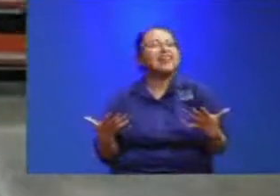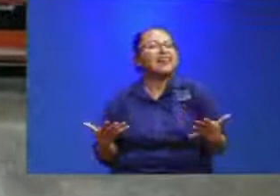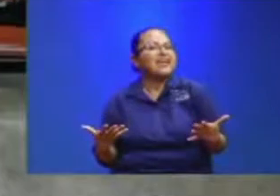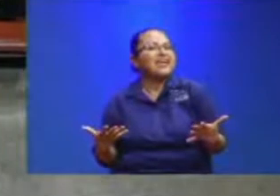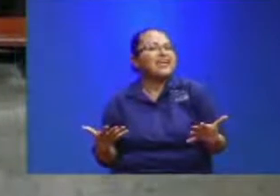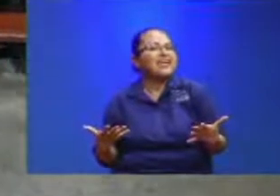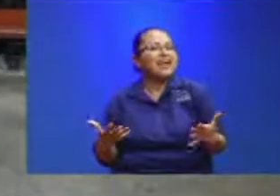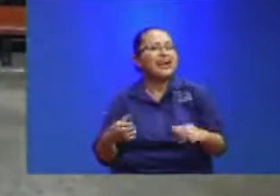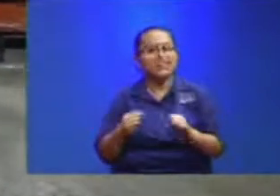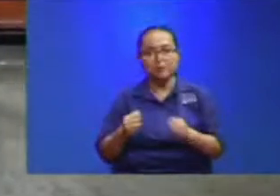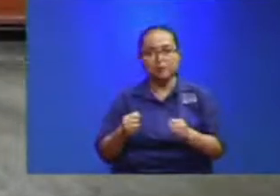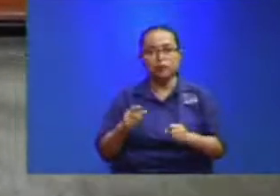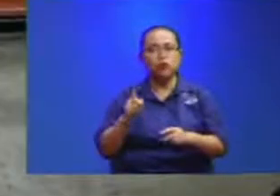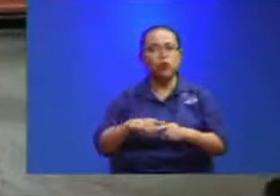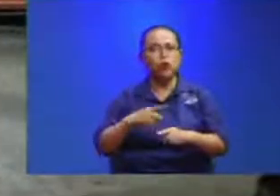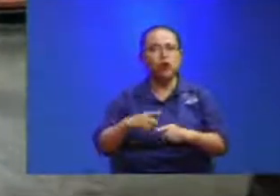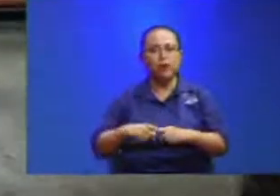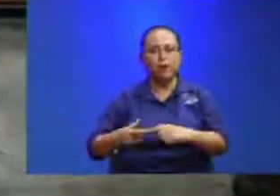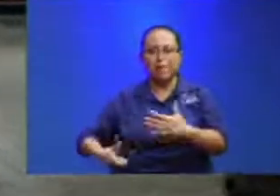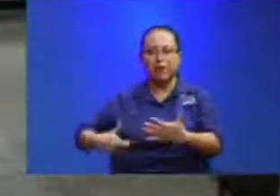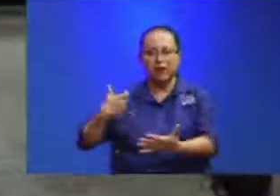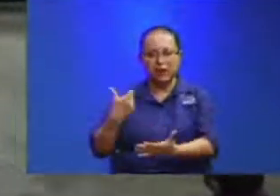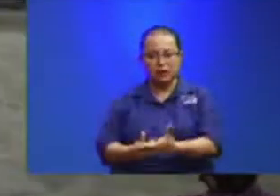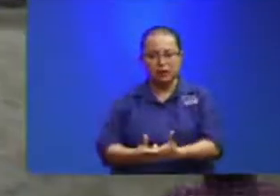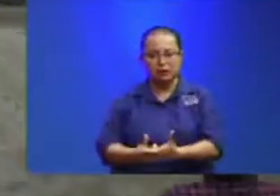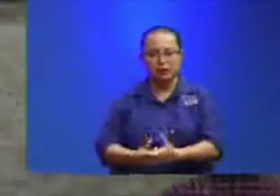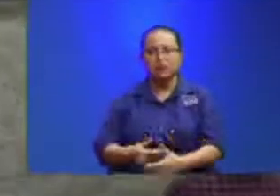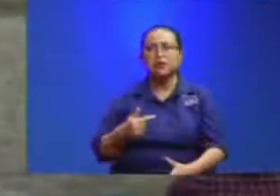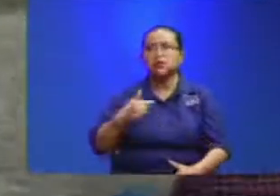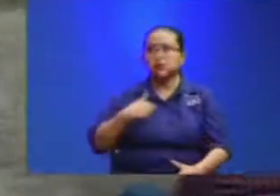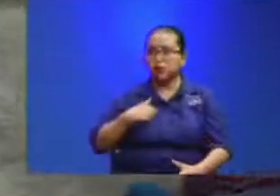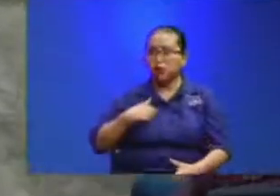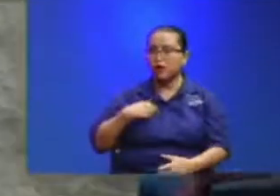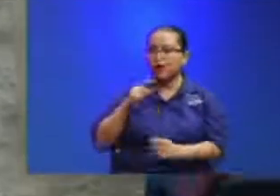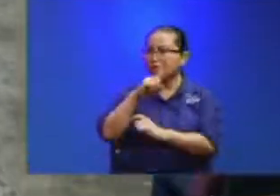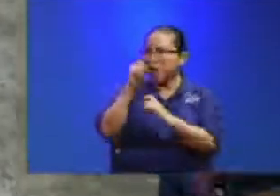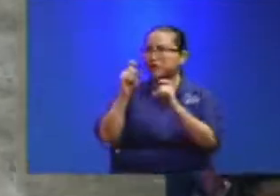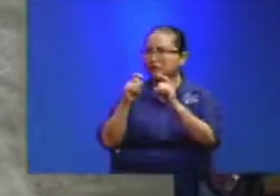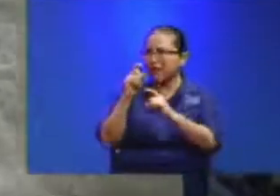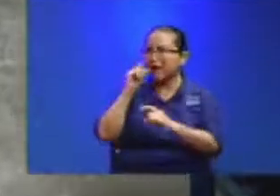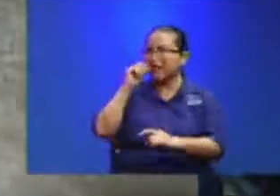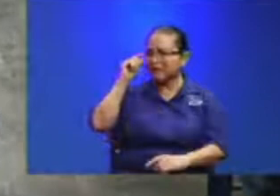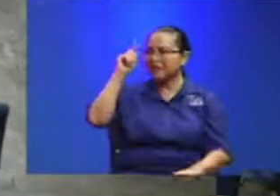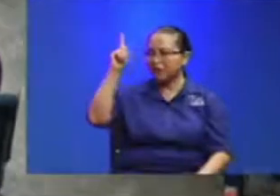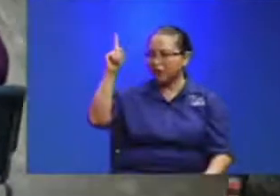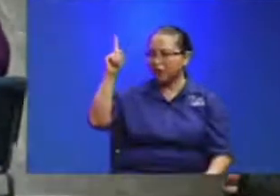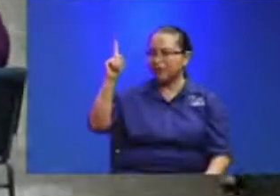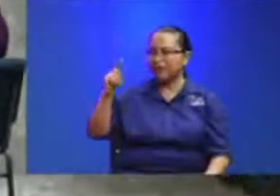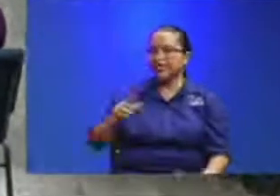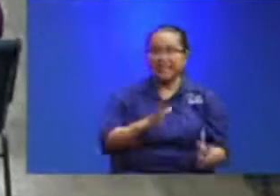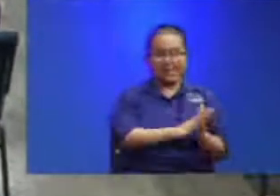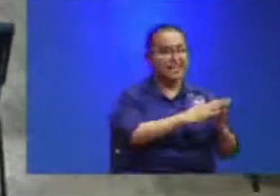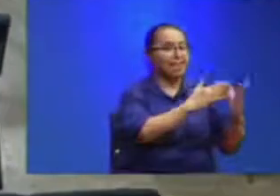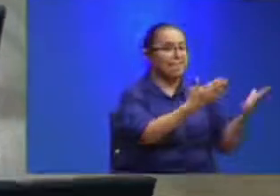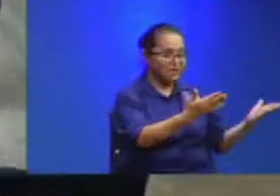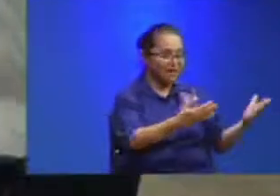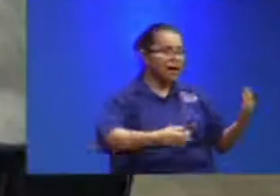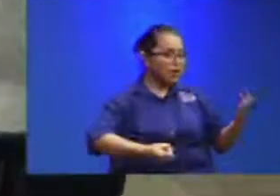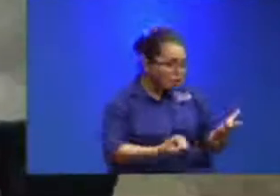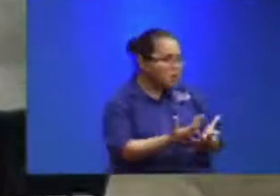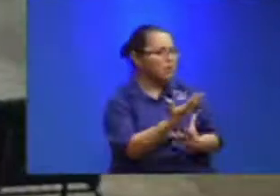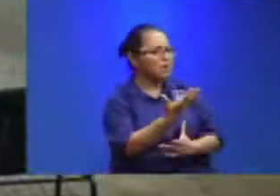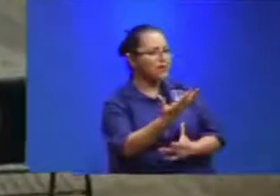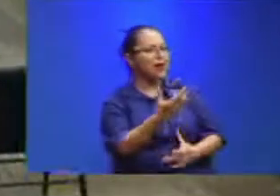tal fíjate que yo le acabo de preguntar lo mismo el señor y esta biblia es nueva y fíjate que la abrí y le dije